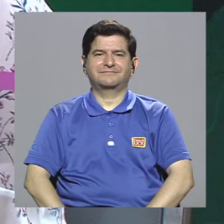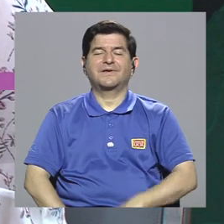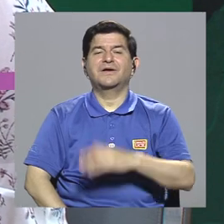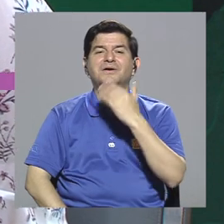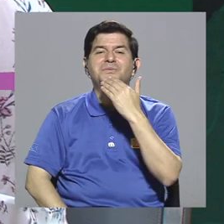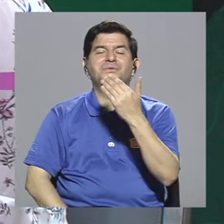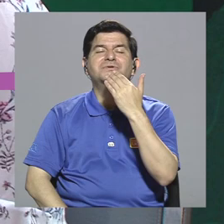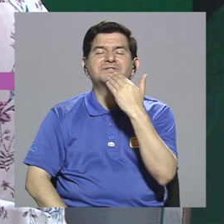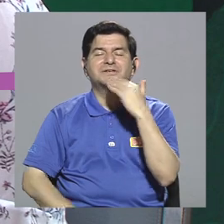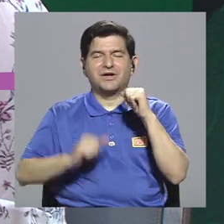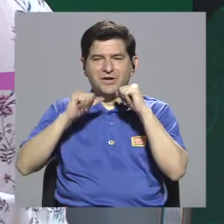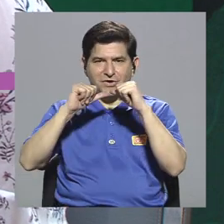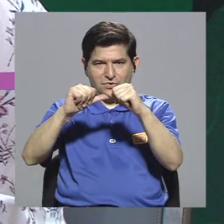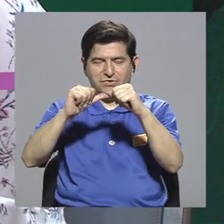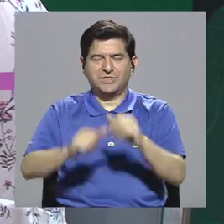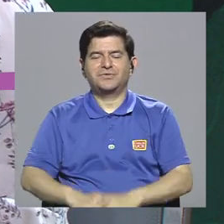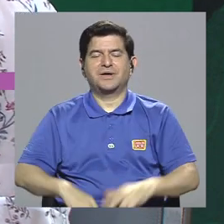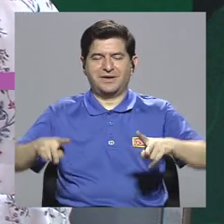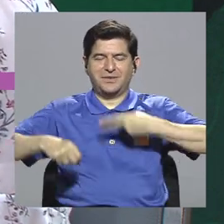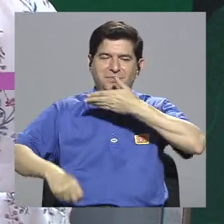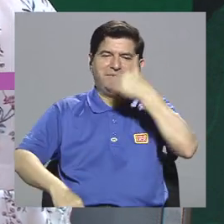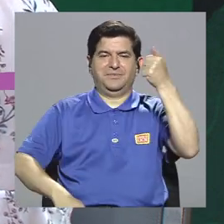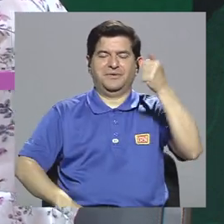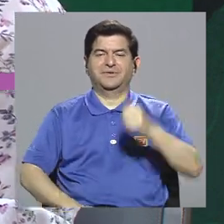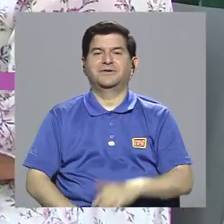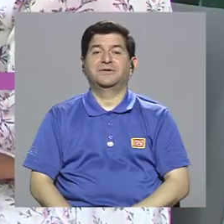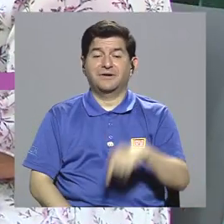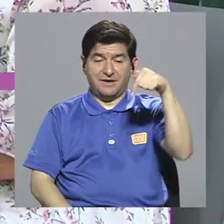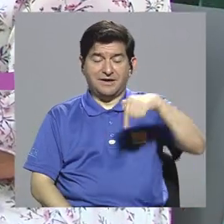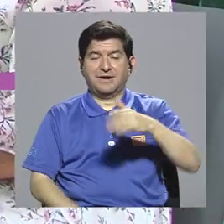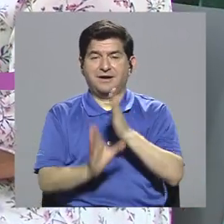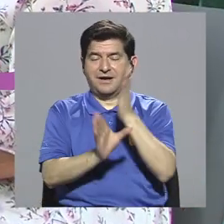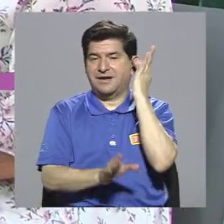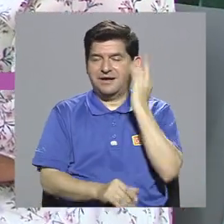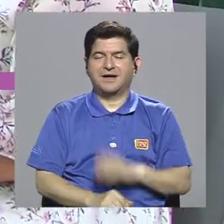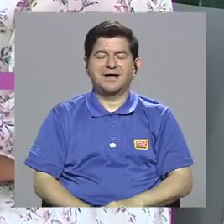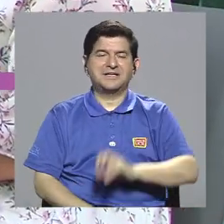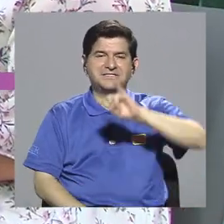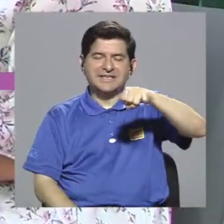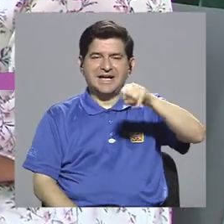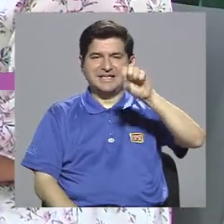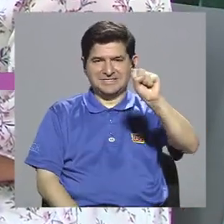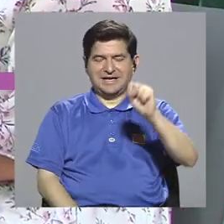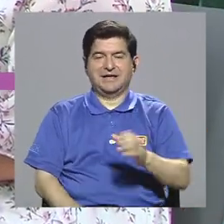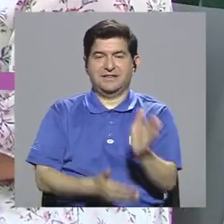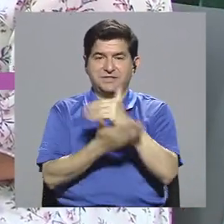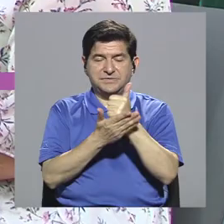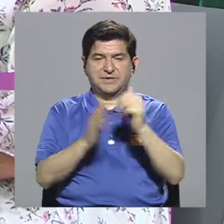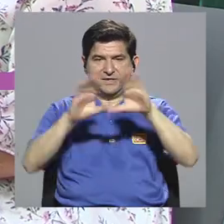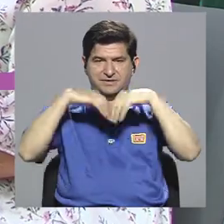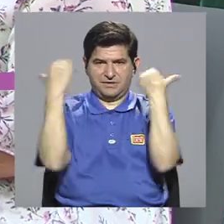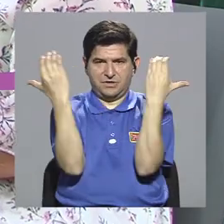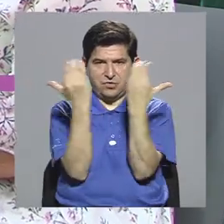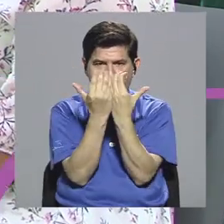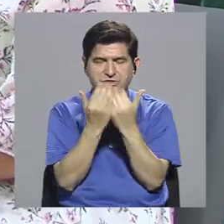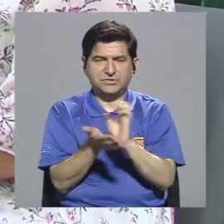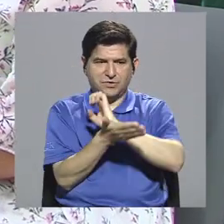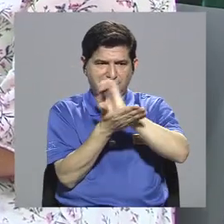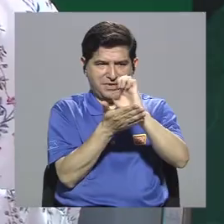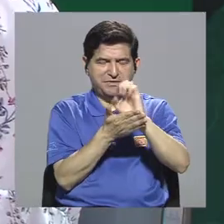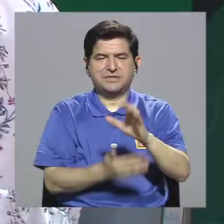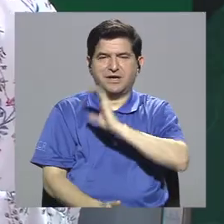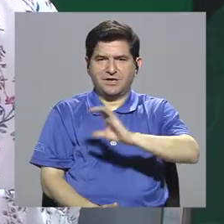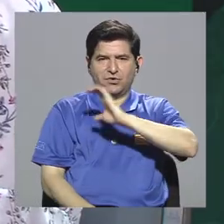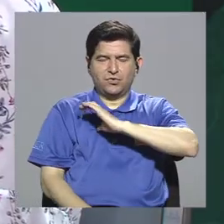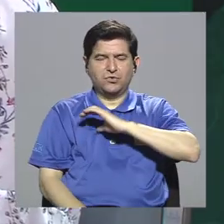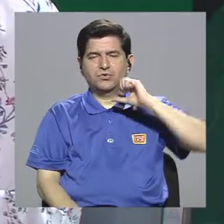Gracias por seguir en compañía de Vivir Mejor. Estamos con la psicóloga Jackie Secades. Ella es parte de la Comisión para la Prevención del